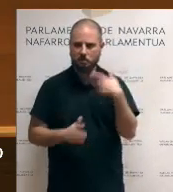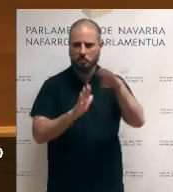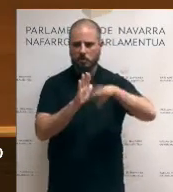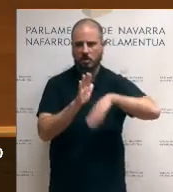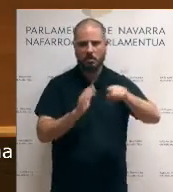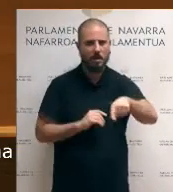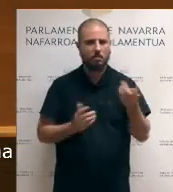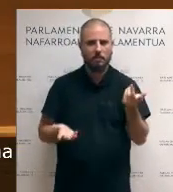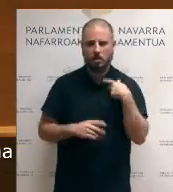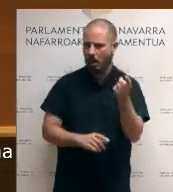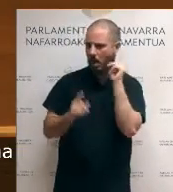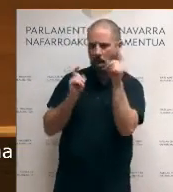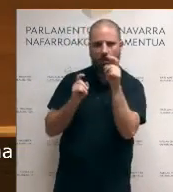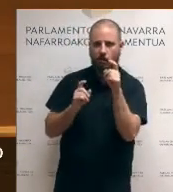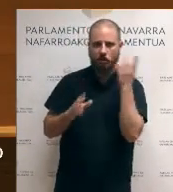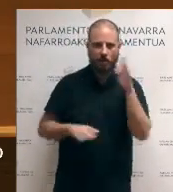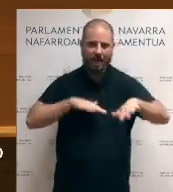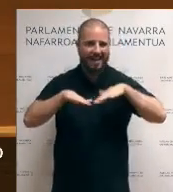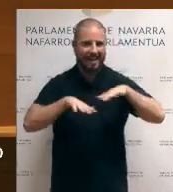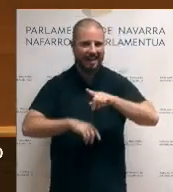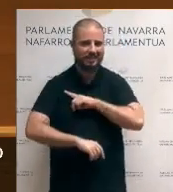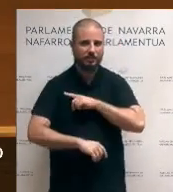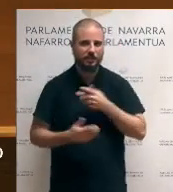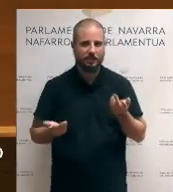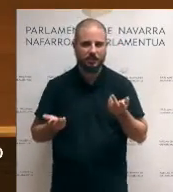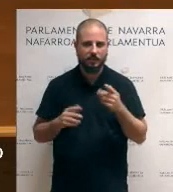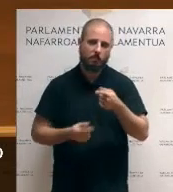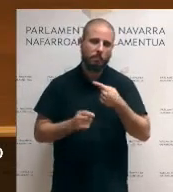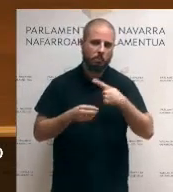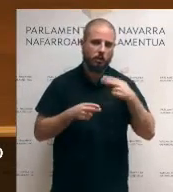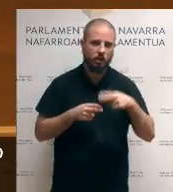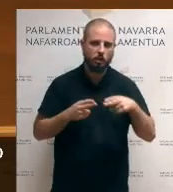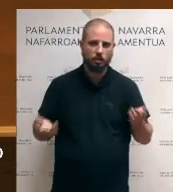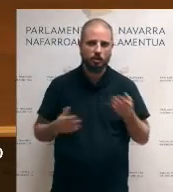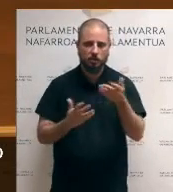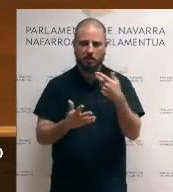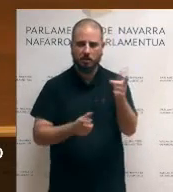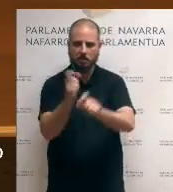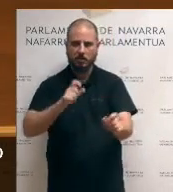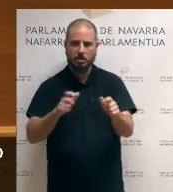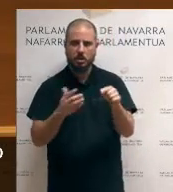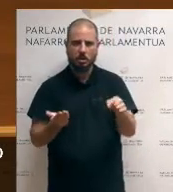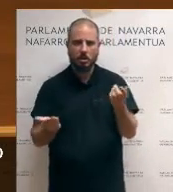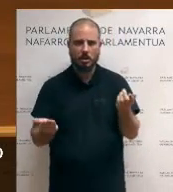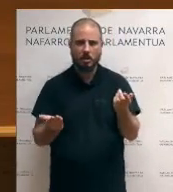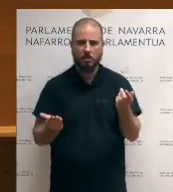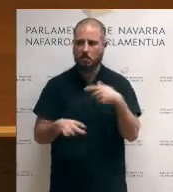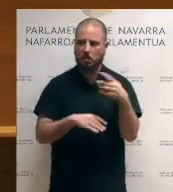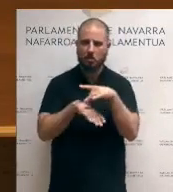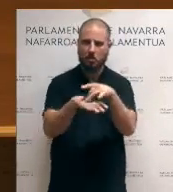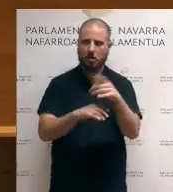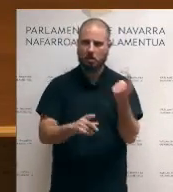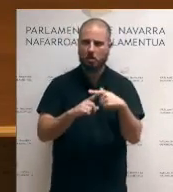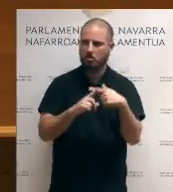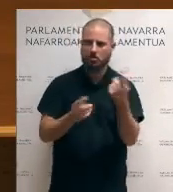por activistas. Por ello refleja una concepción de la familia, de la persona, del desarrollo de su identidad y su orientación sexual que da lugar